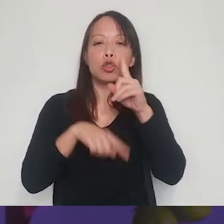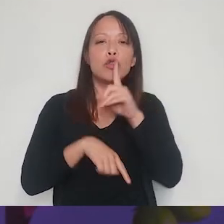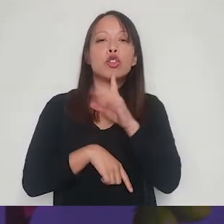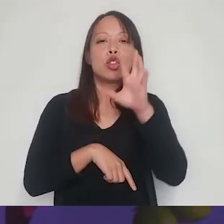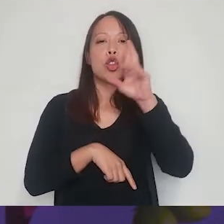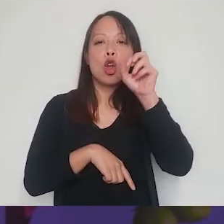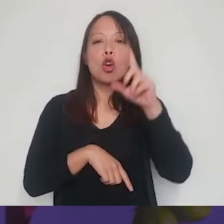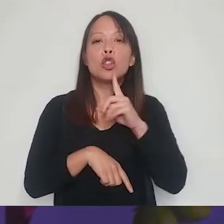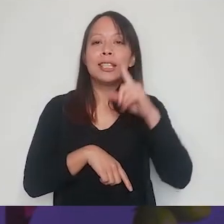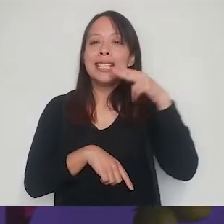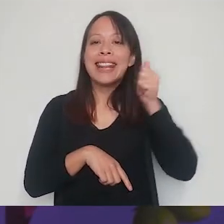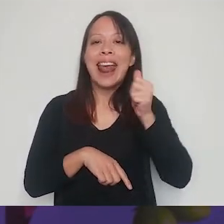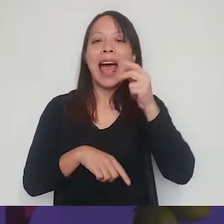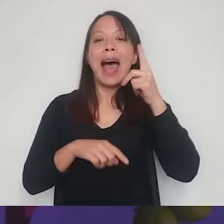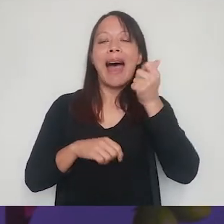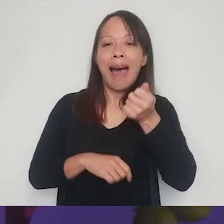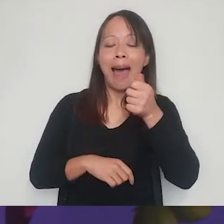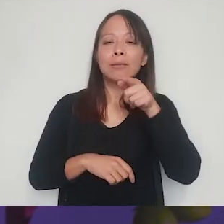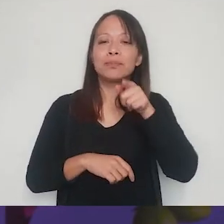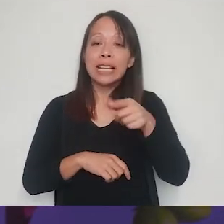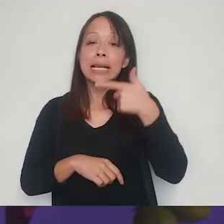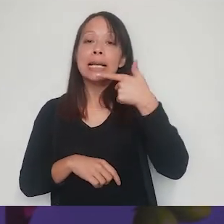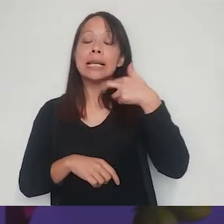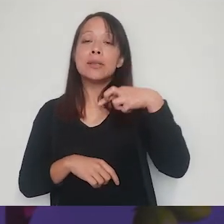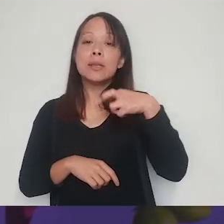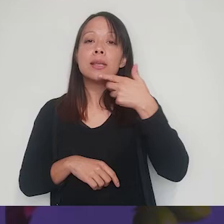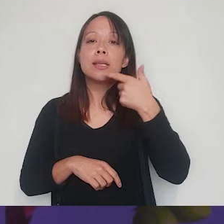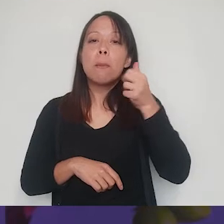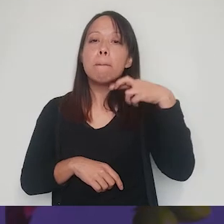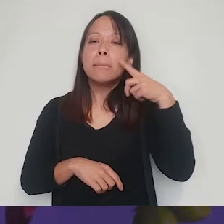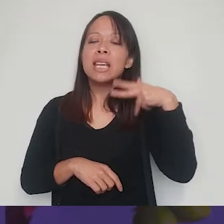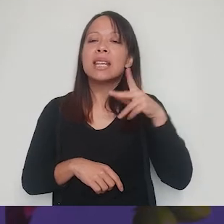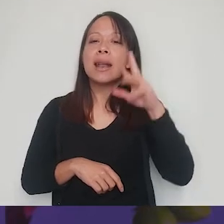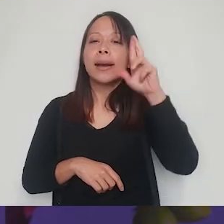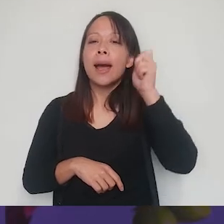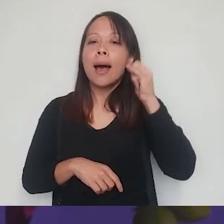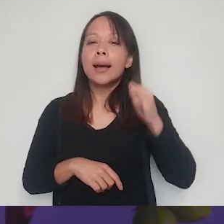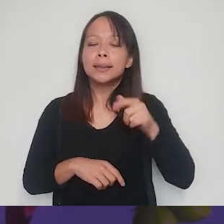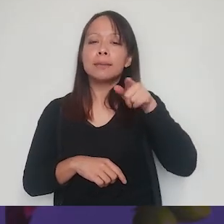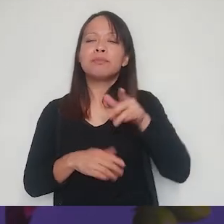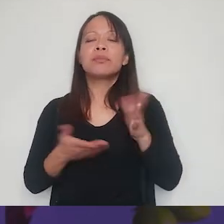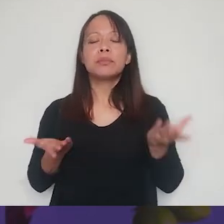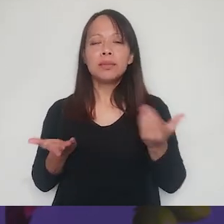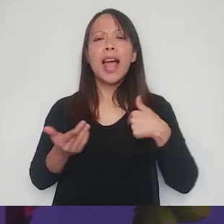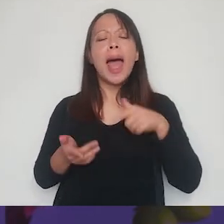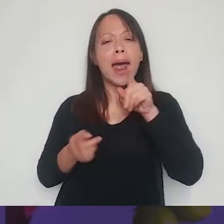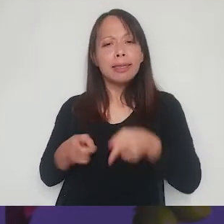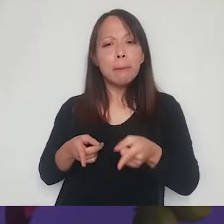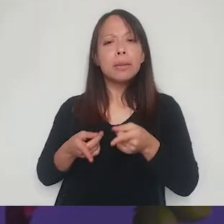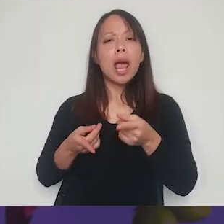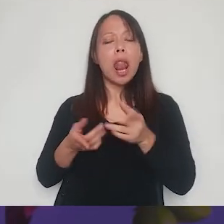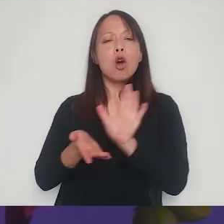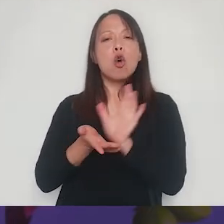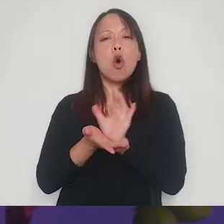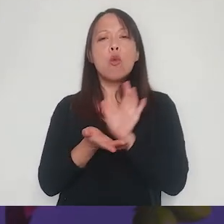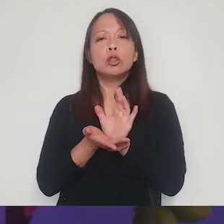el ácido valproico en combinación con Spinraza. Y lo que se ve acá es un ejemplo en células en cultivo, donde si